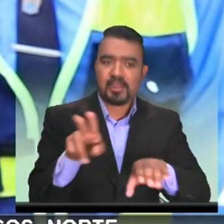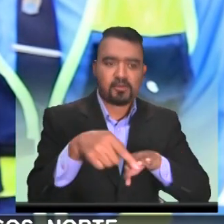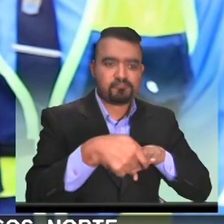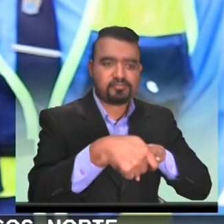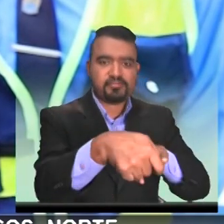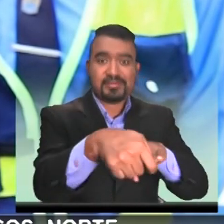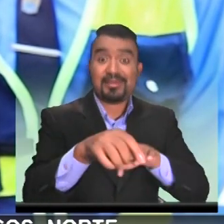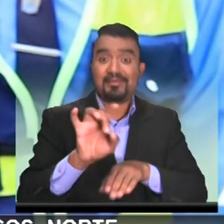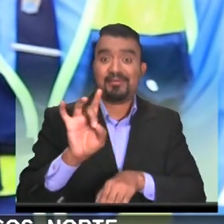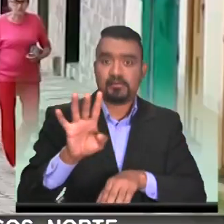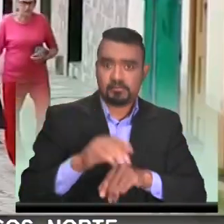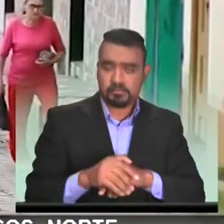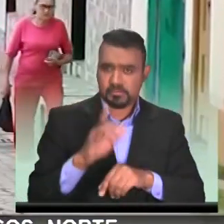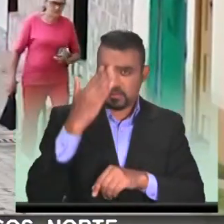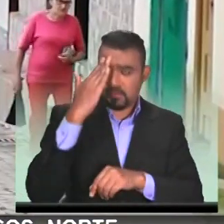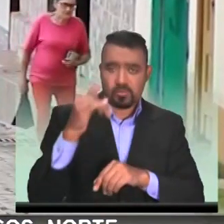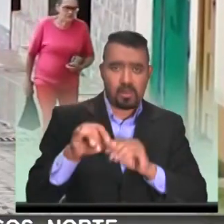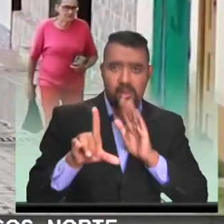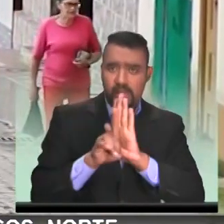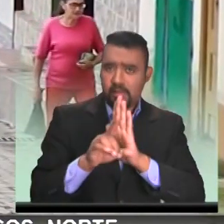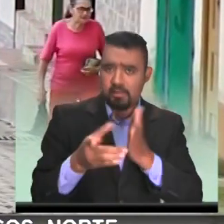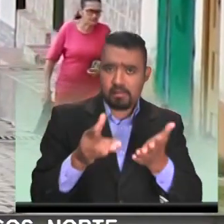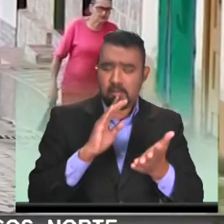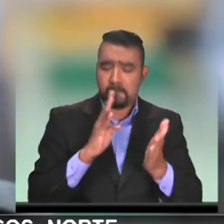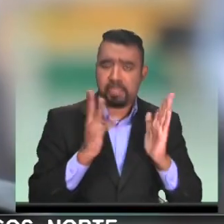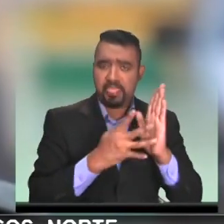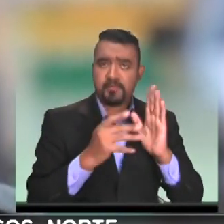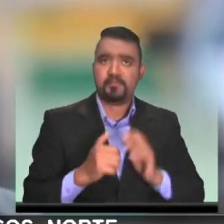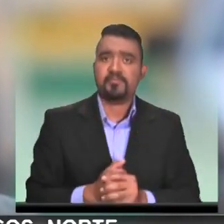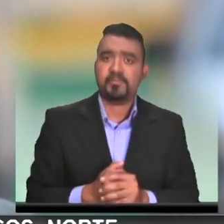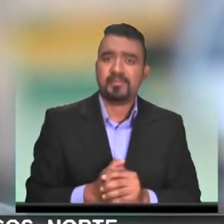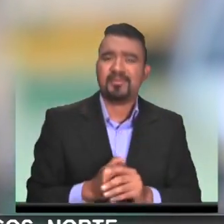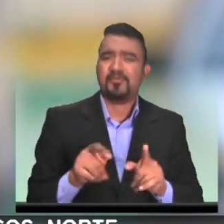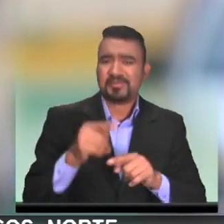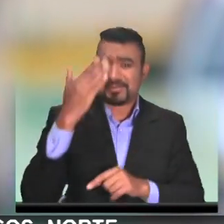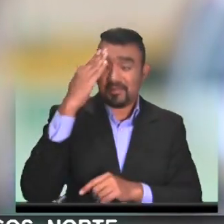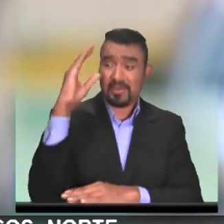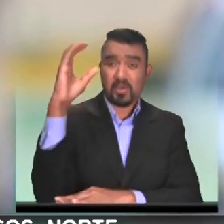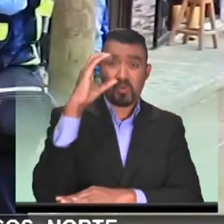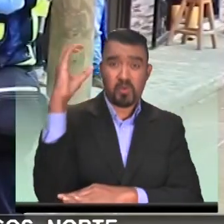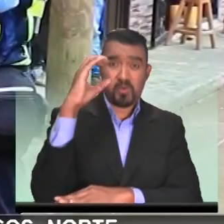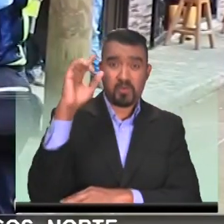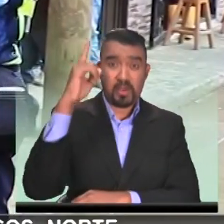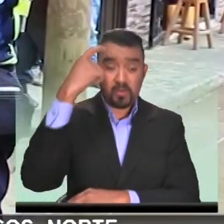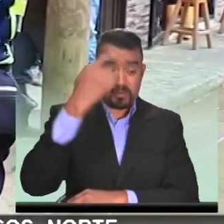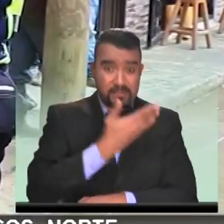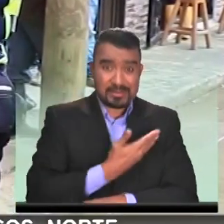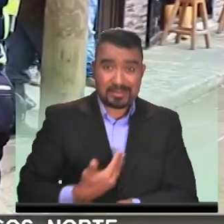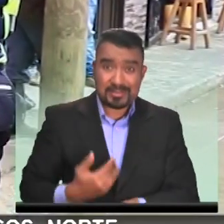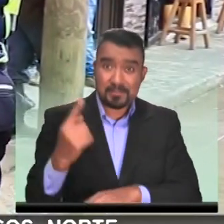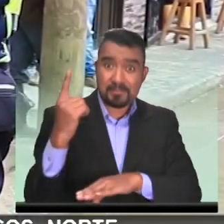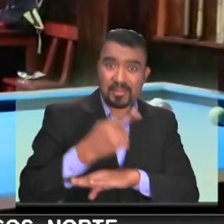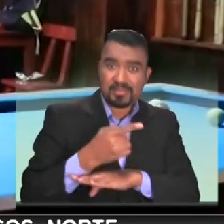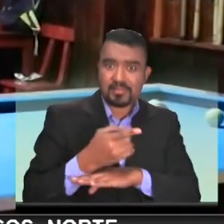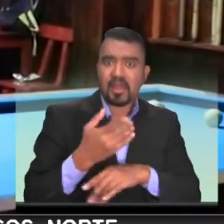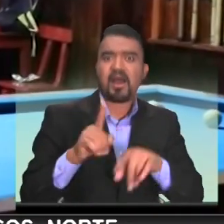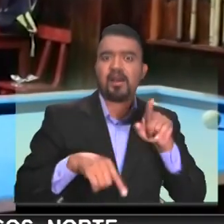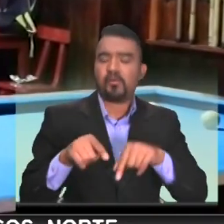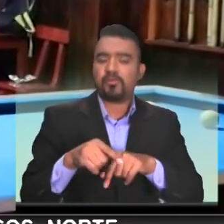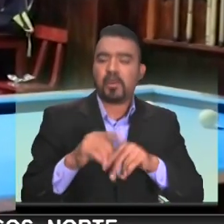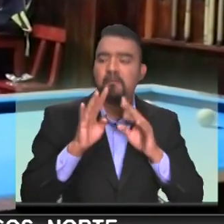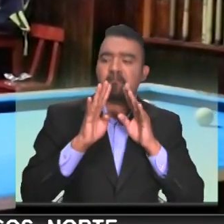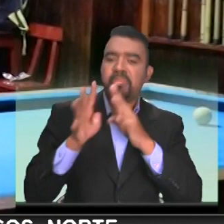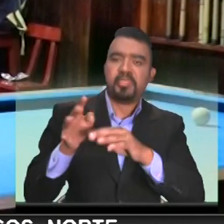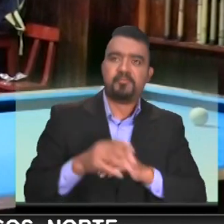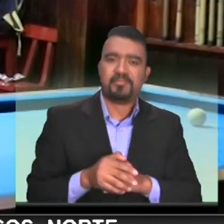sin la autorización respectiva otro caso de desacato a los diferentes decretos presidenciales de la cuarentena se presentó en la vereda playa larga donde